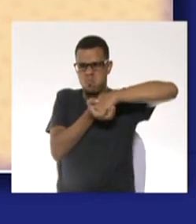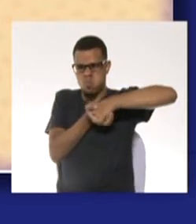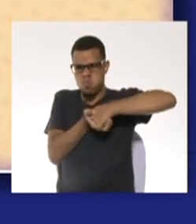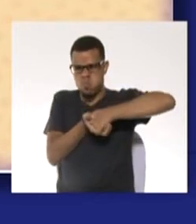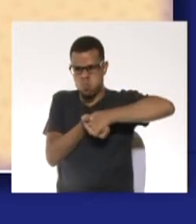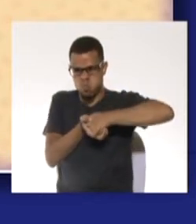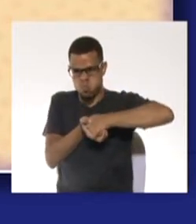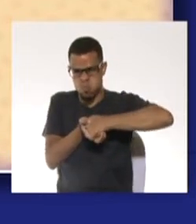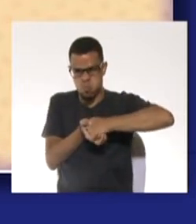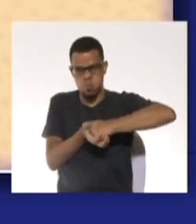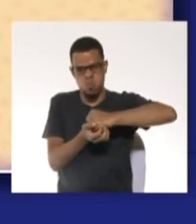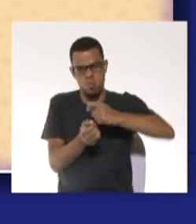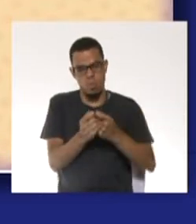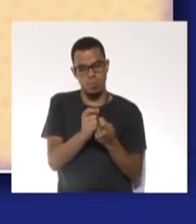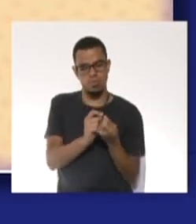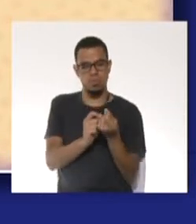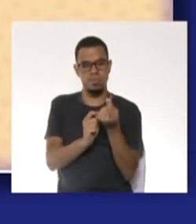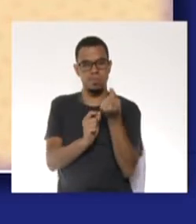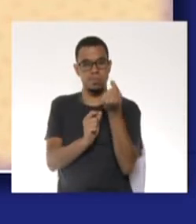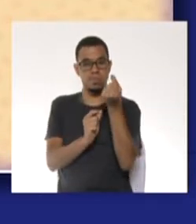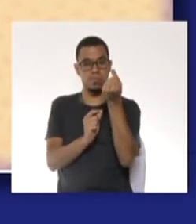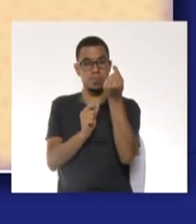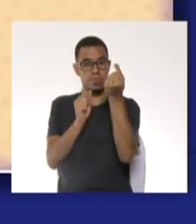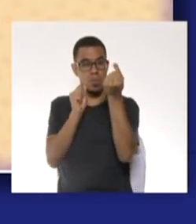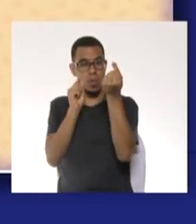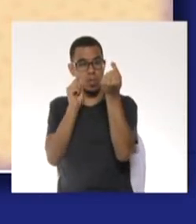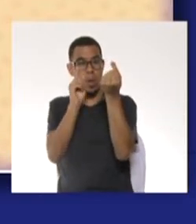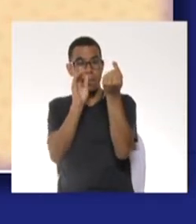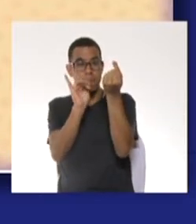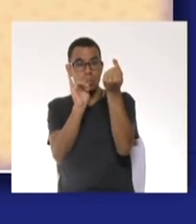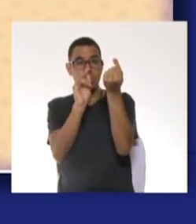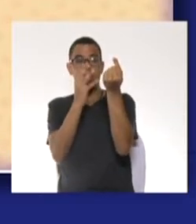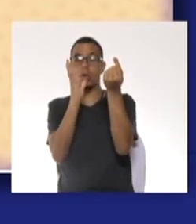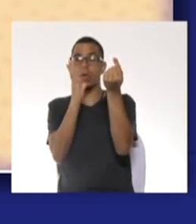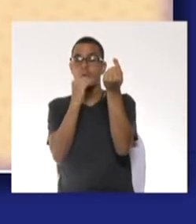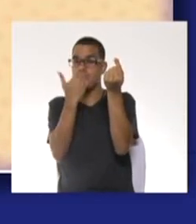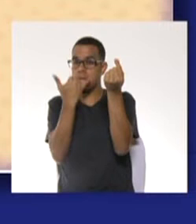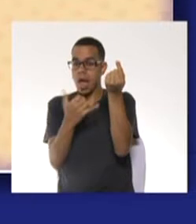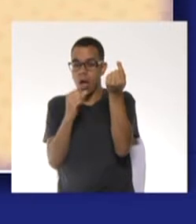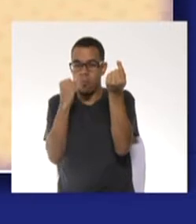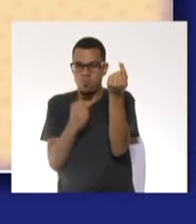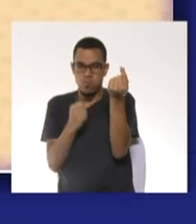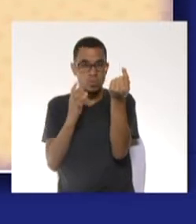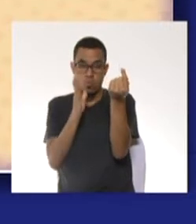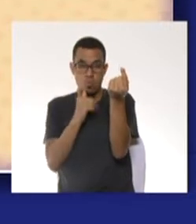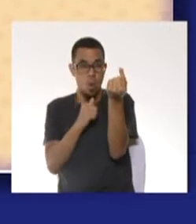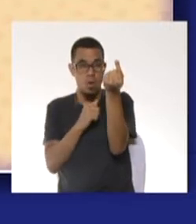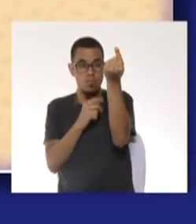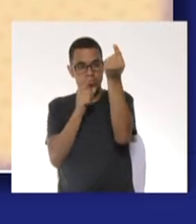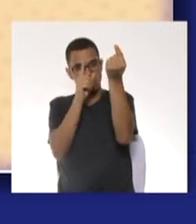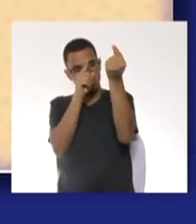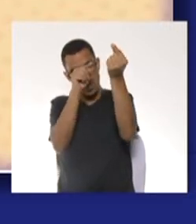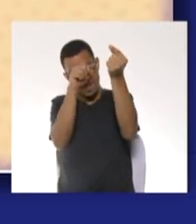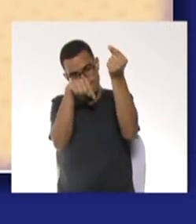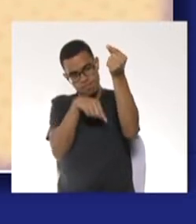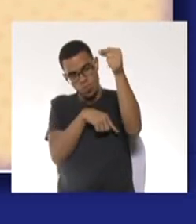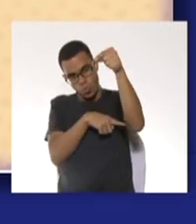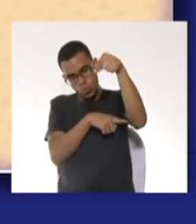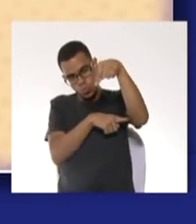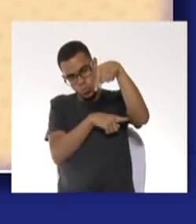altura, disminuye su velocidad, es decir, la altura, su velocidad es igual a 0, como lo indica en la imagen, y